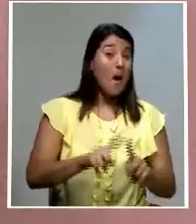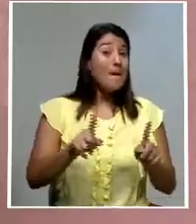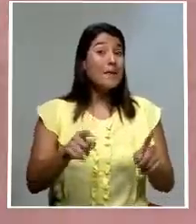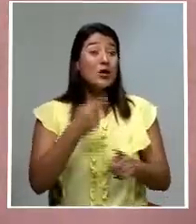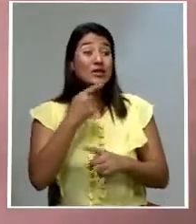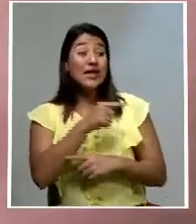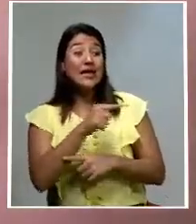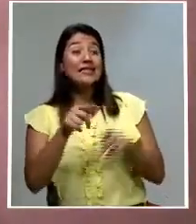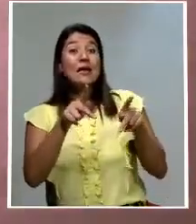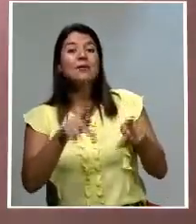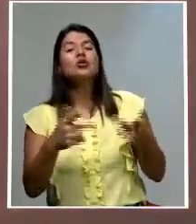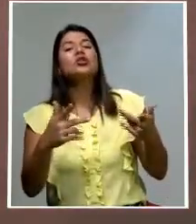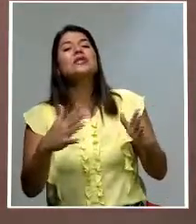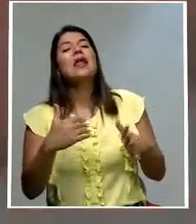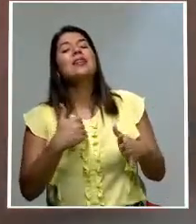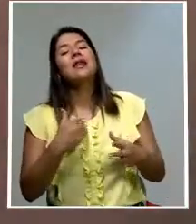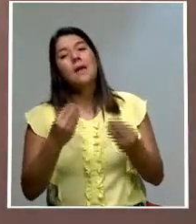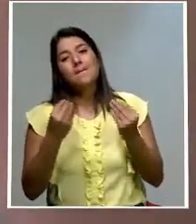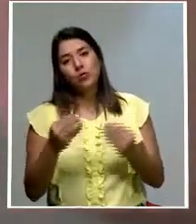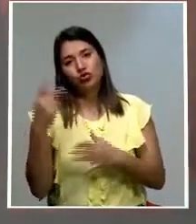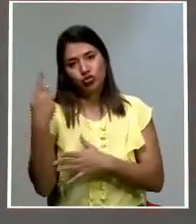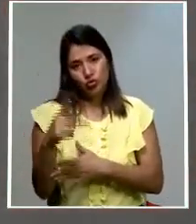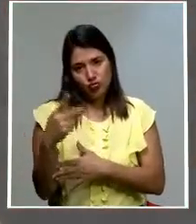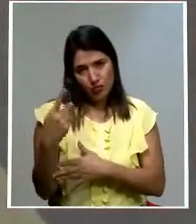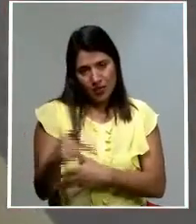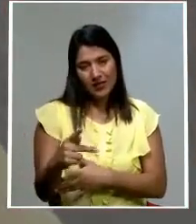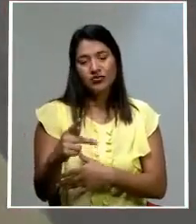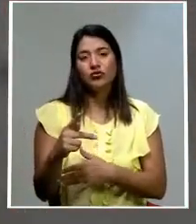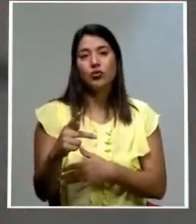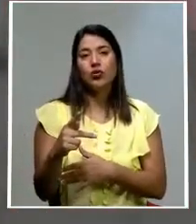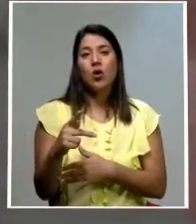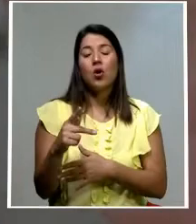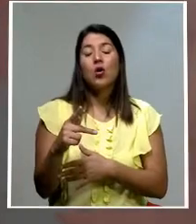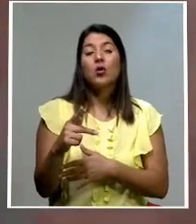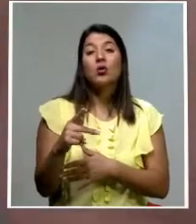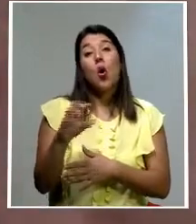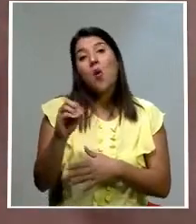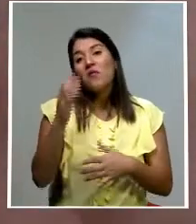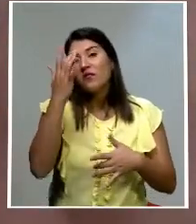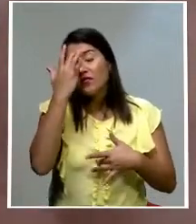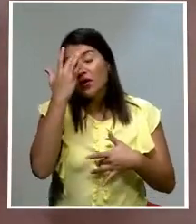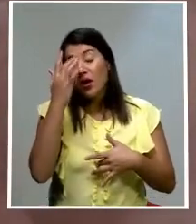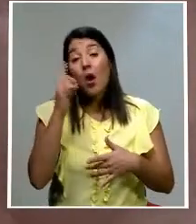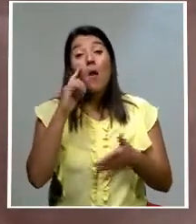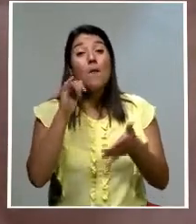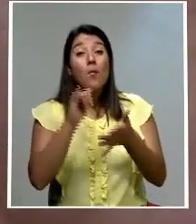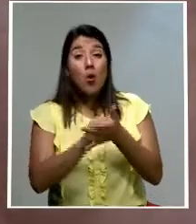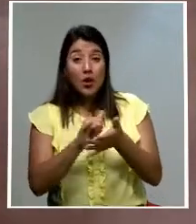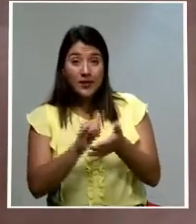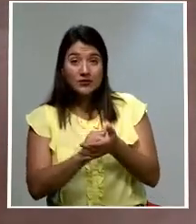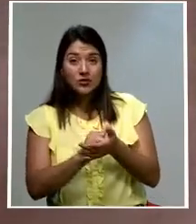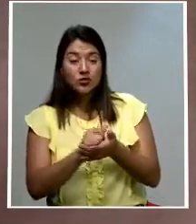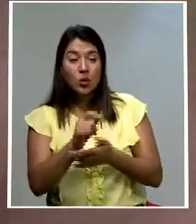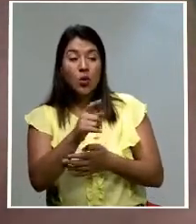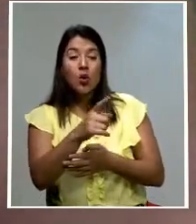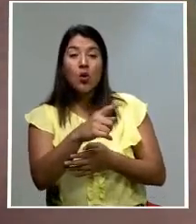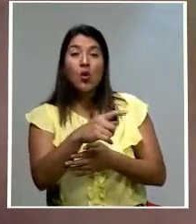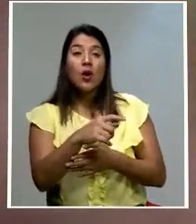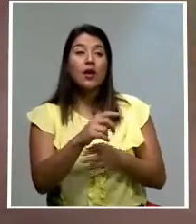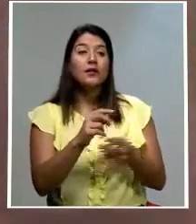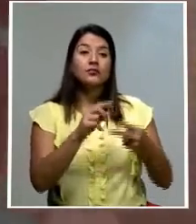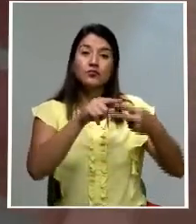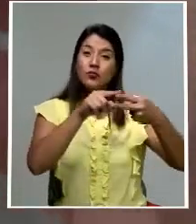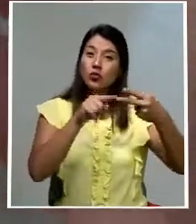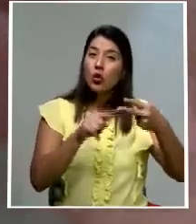eran pacientes con múltiples factores de riesgo o comorbilidades. Por esto, 2 fueron clasificadas como condicionales y otras 2